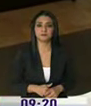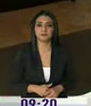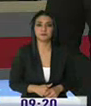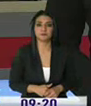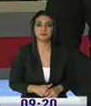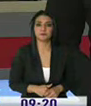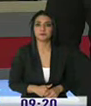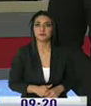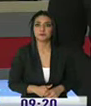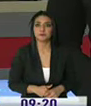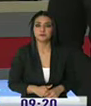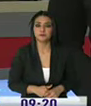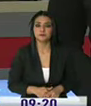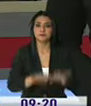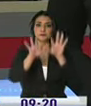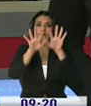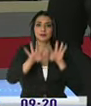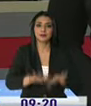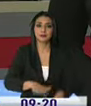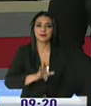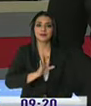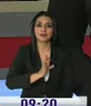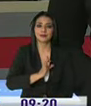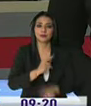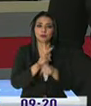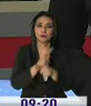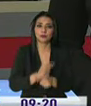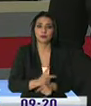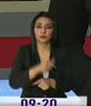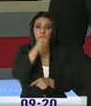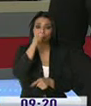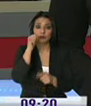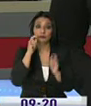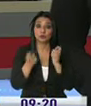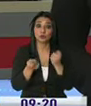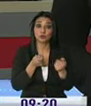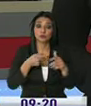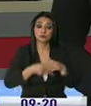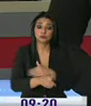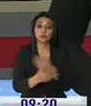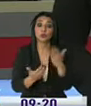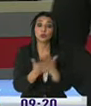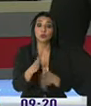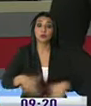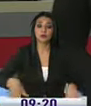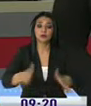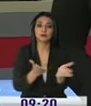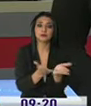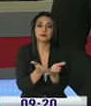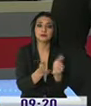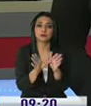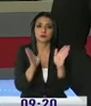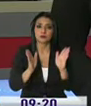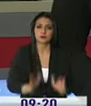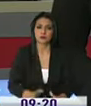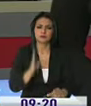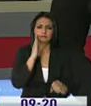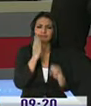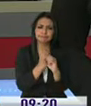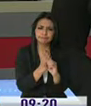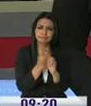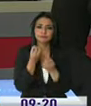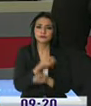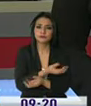Romero. La Secretaría Técnica de Prevención Integral de Drogas inauguró la nueva Mesa de Servicios Ciudadanos, cuyo objetivo es